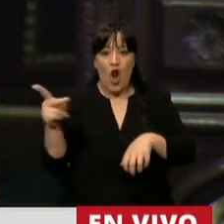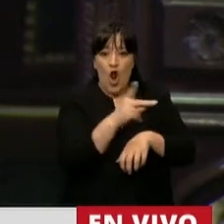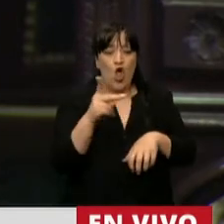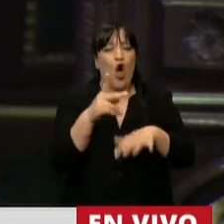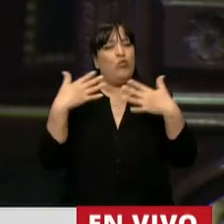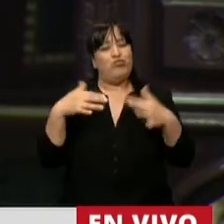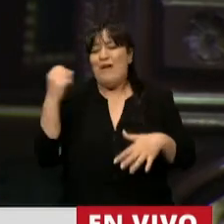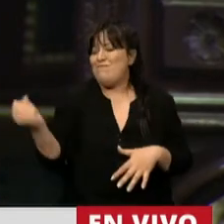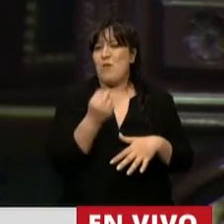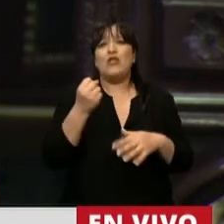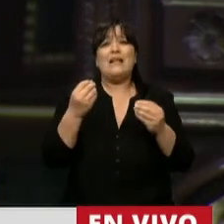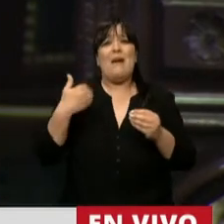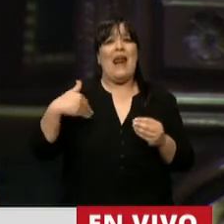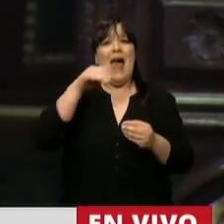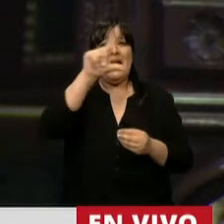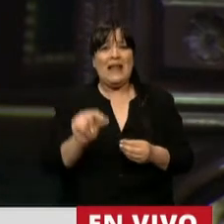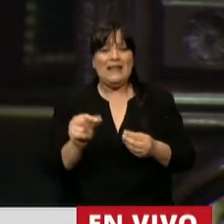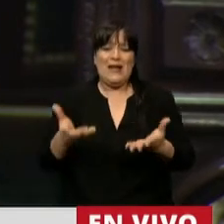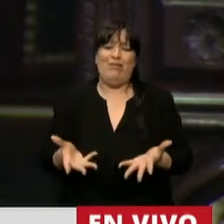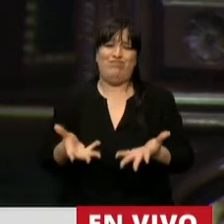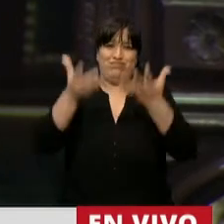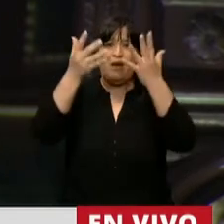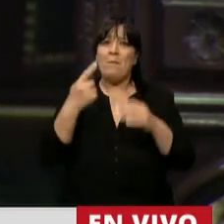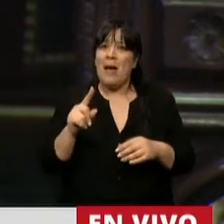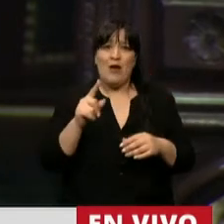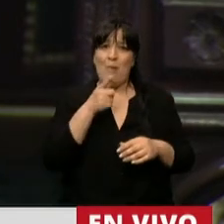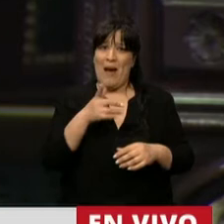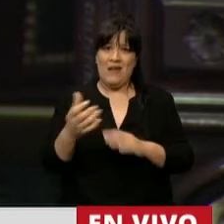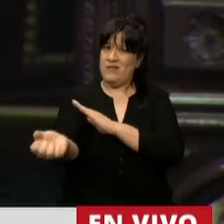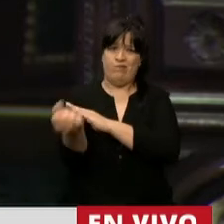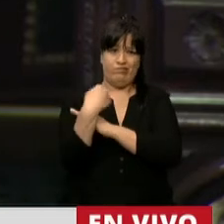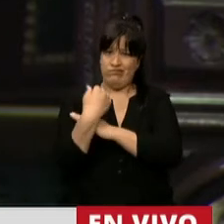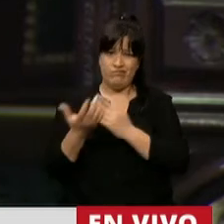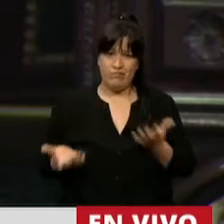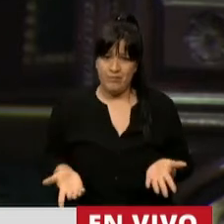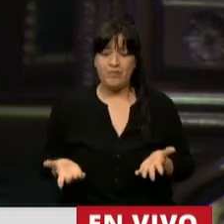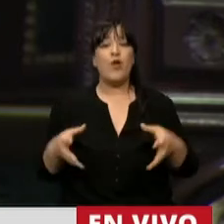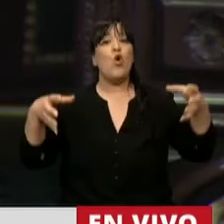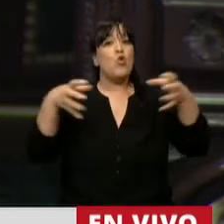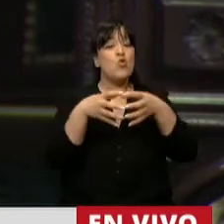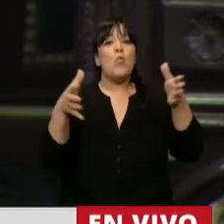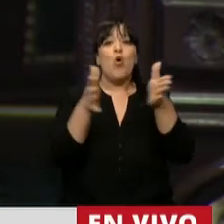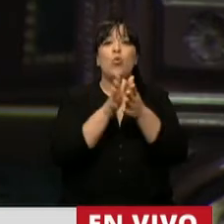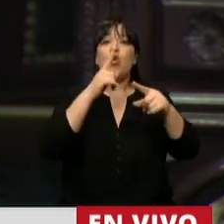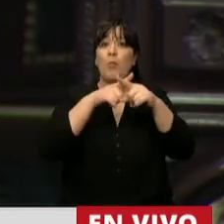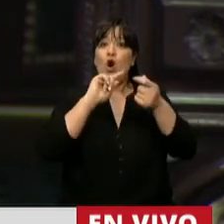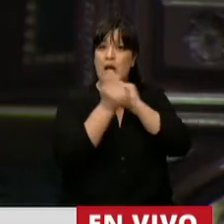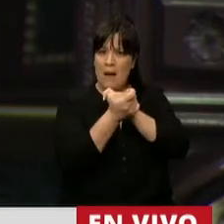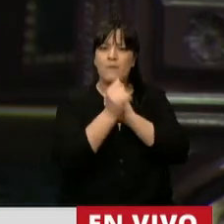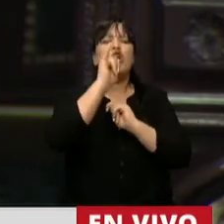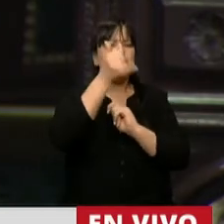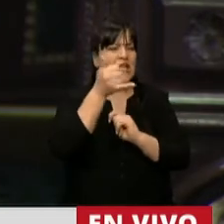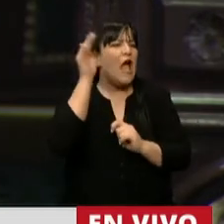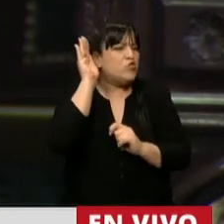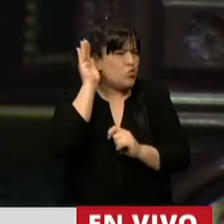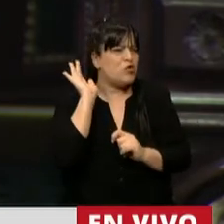Argentina. Y eso ya lo dijimos, dudo que lo hayan escuchado. Desde Juntos por el Cambio sí escuchamos